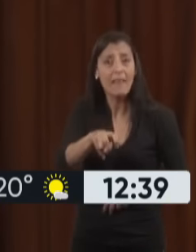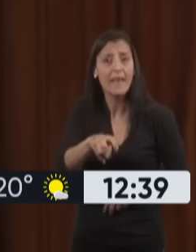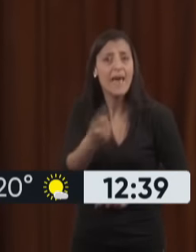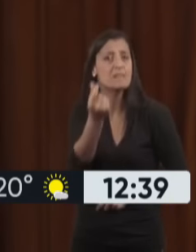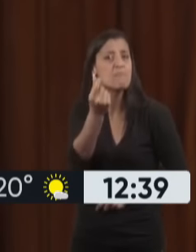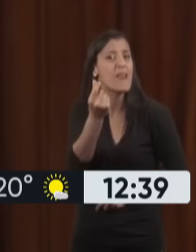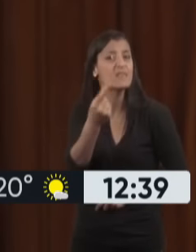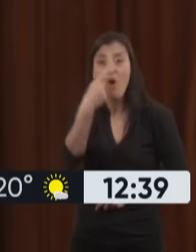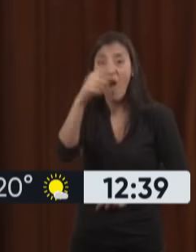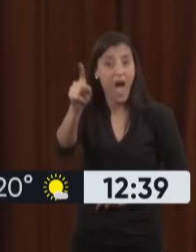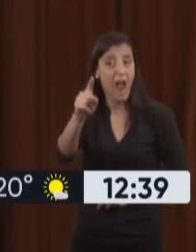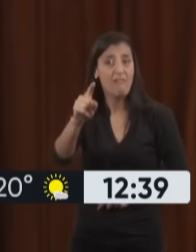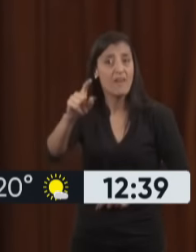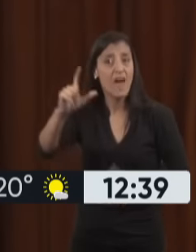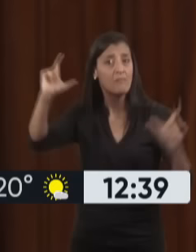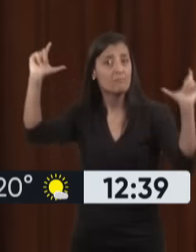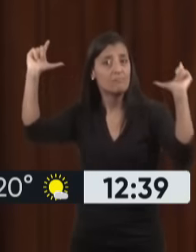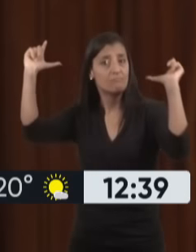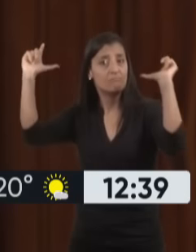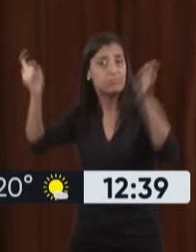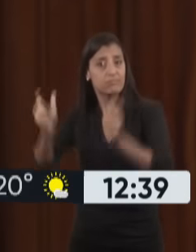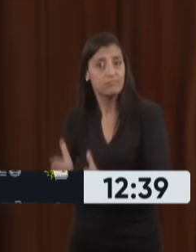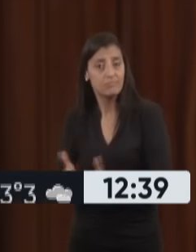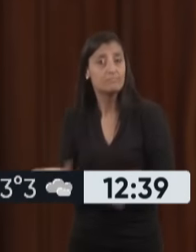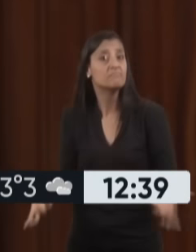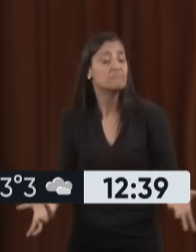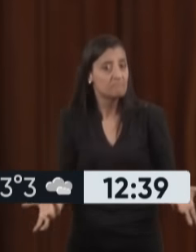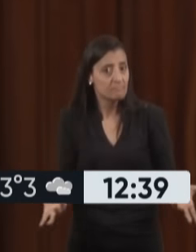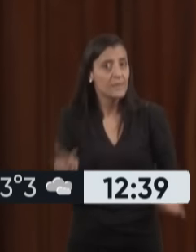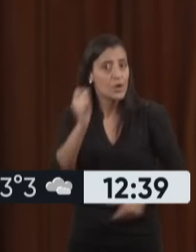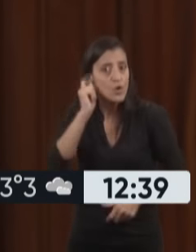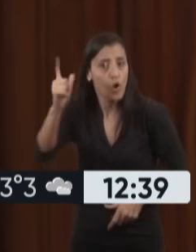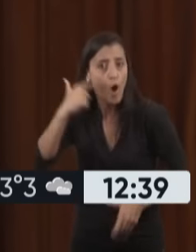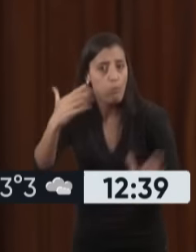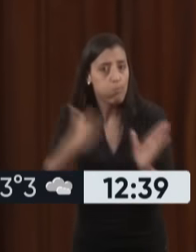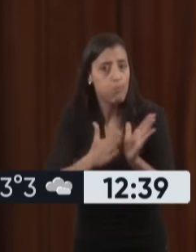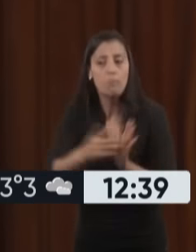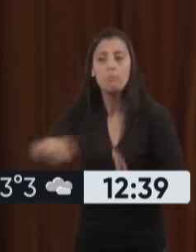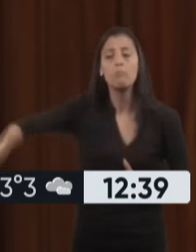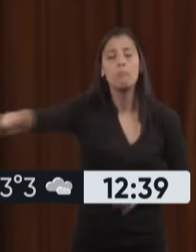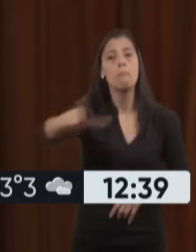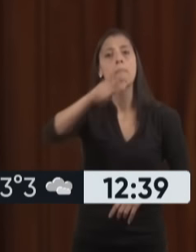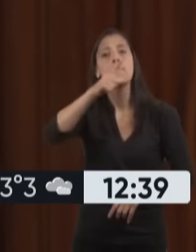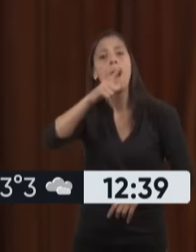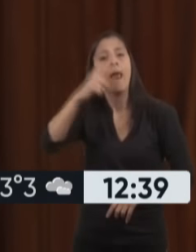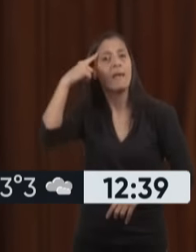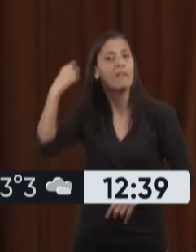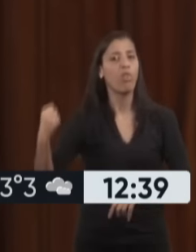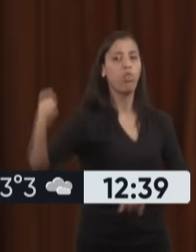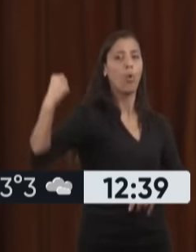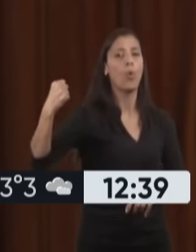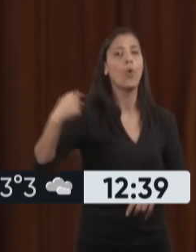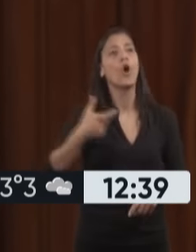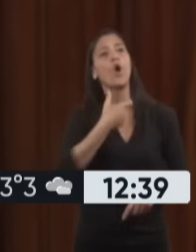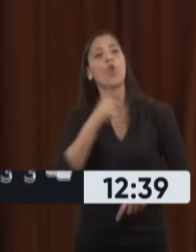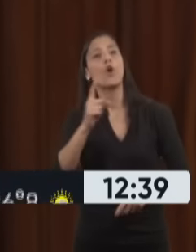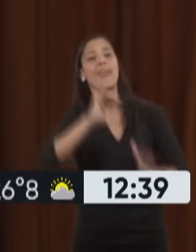se terminó cayendo estrepitosamente. ¿Será que les cuesta asimilar o entender o